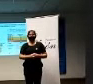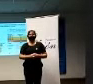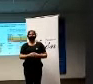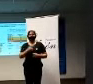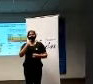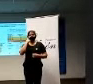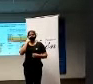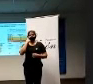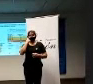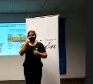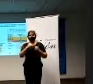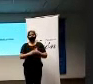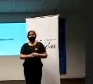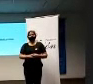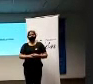distrito.